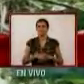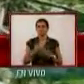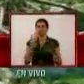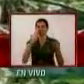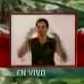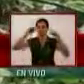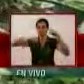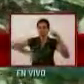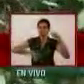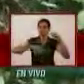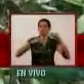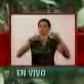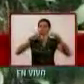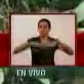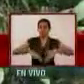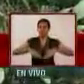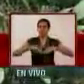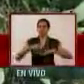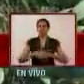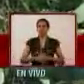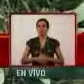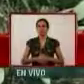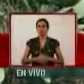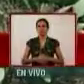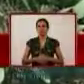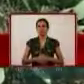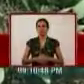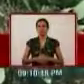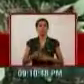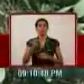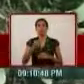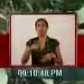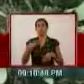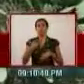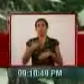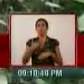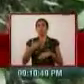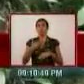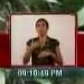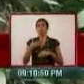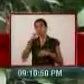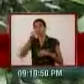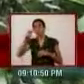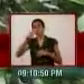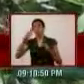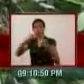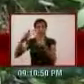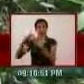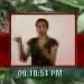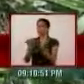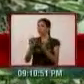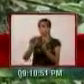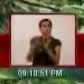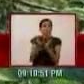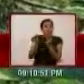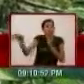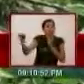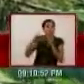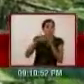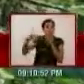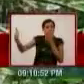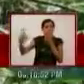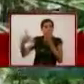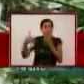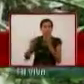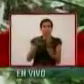Por las mismas razones de seguridad eléctrica, no se permiten poblaciones cercanas, circunvecinas a este